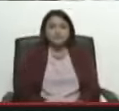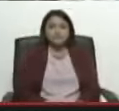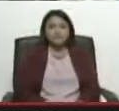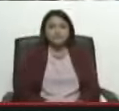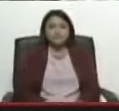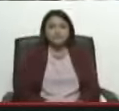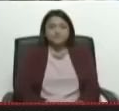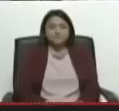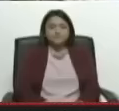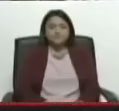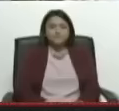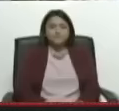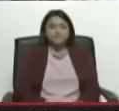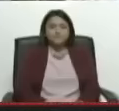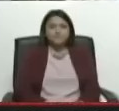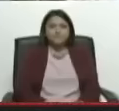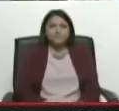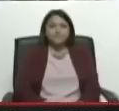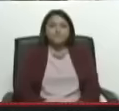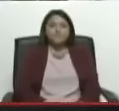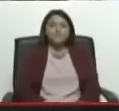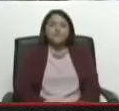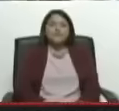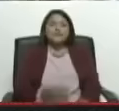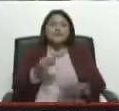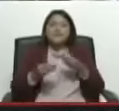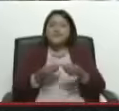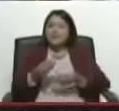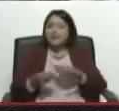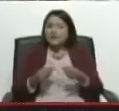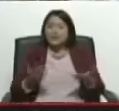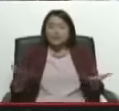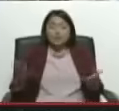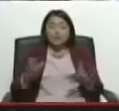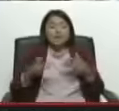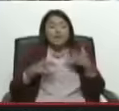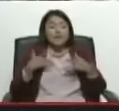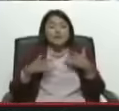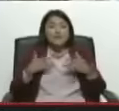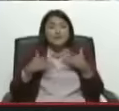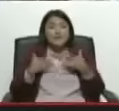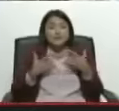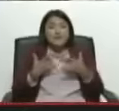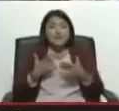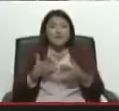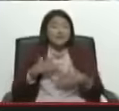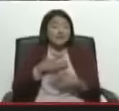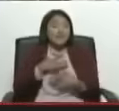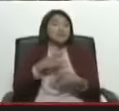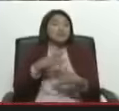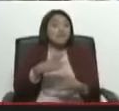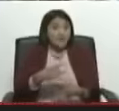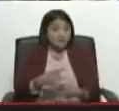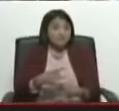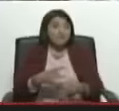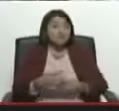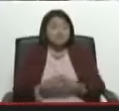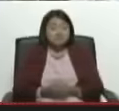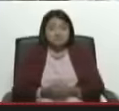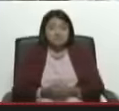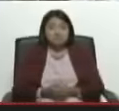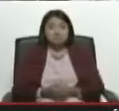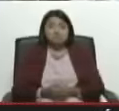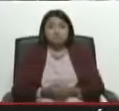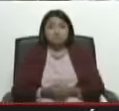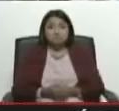patria Venezuela. Se ha realizado una jornada interesantísima, donde